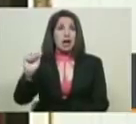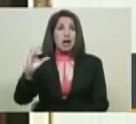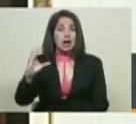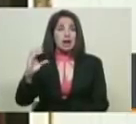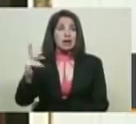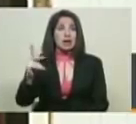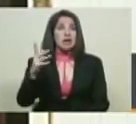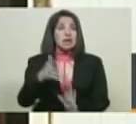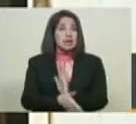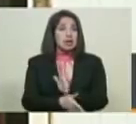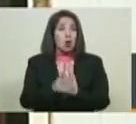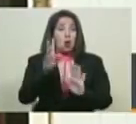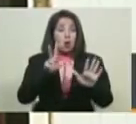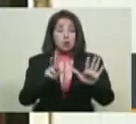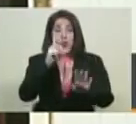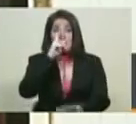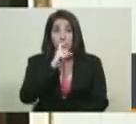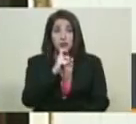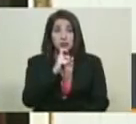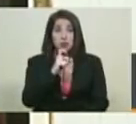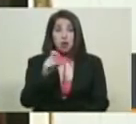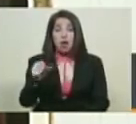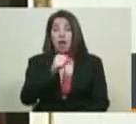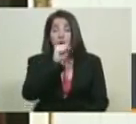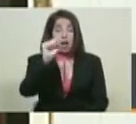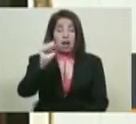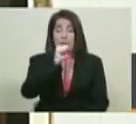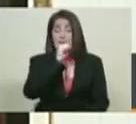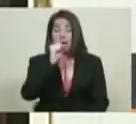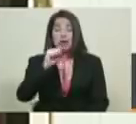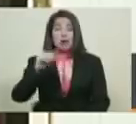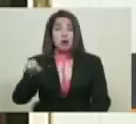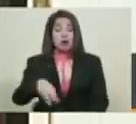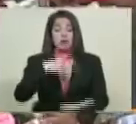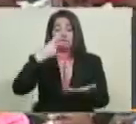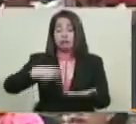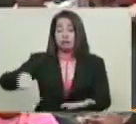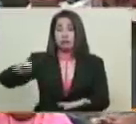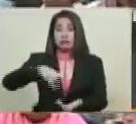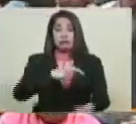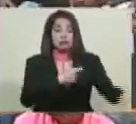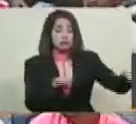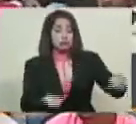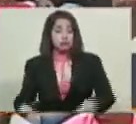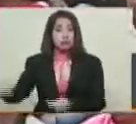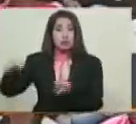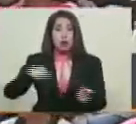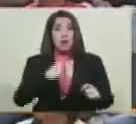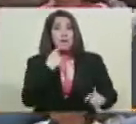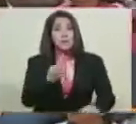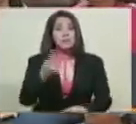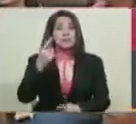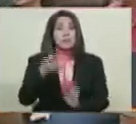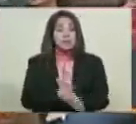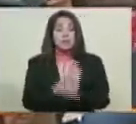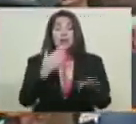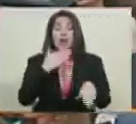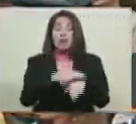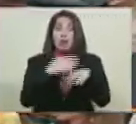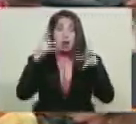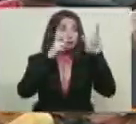8 añitos Isaac, y nos cantó recio de verdad pidiendo que la música venezolana se